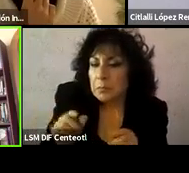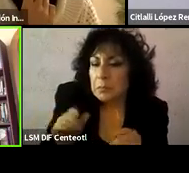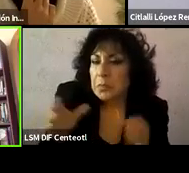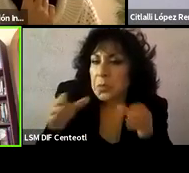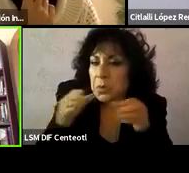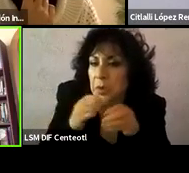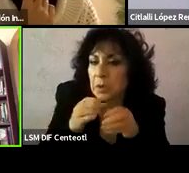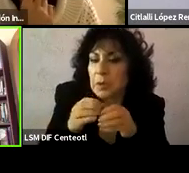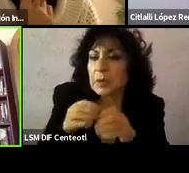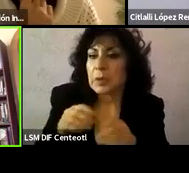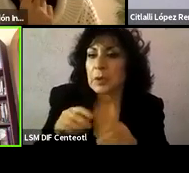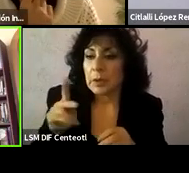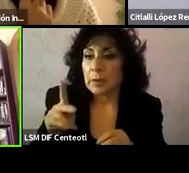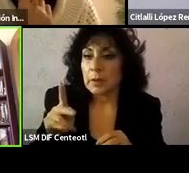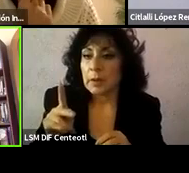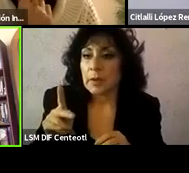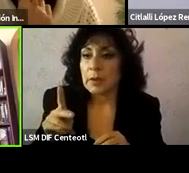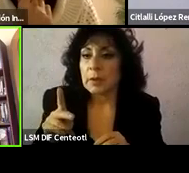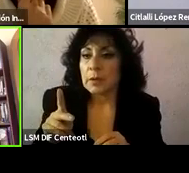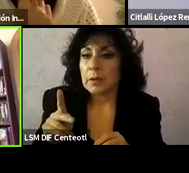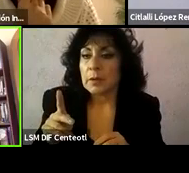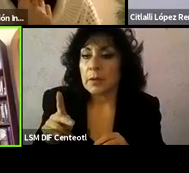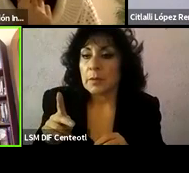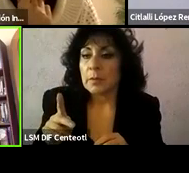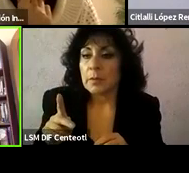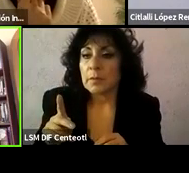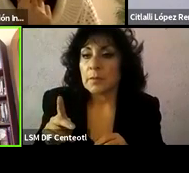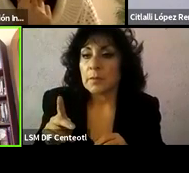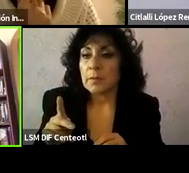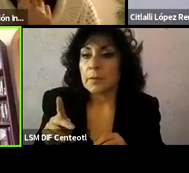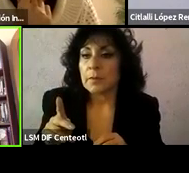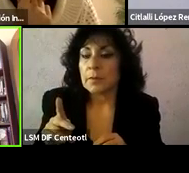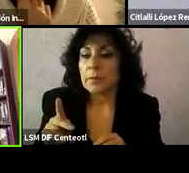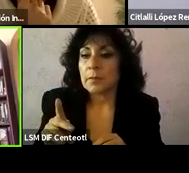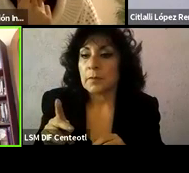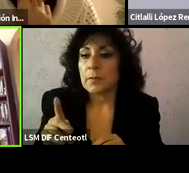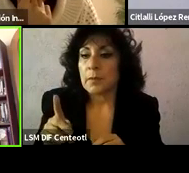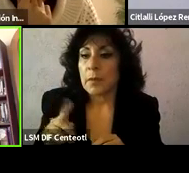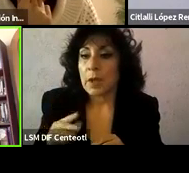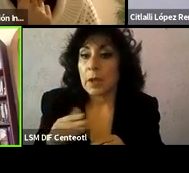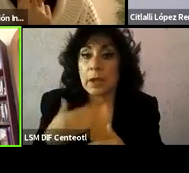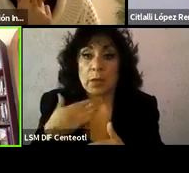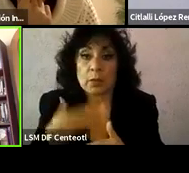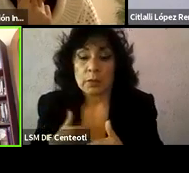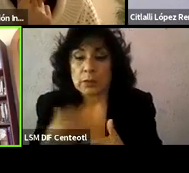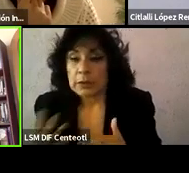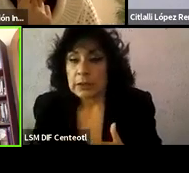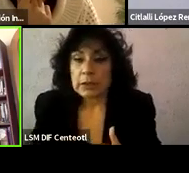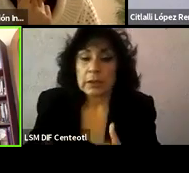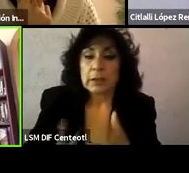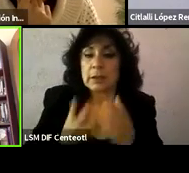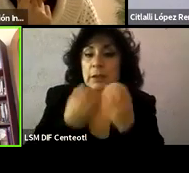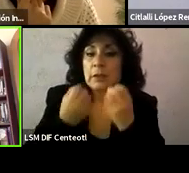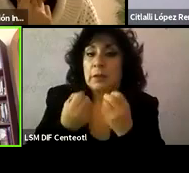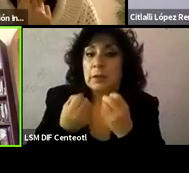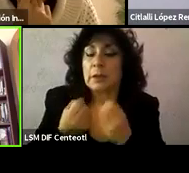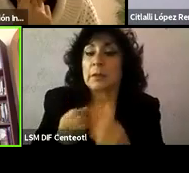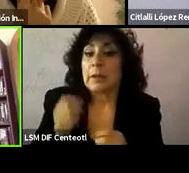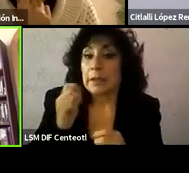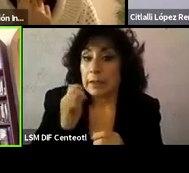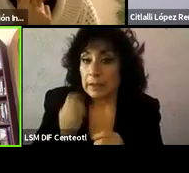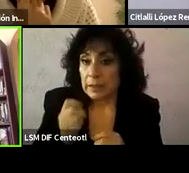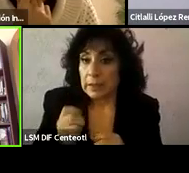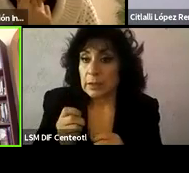cuestión de la justicia restaurativa. Creo que